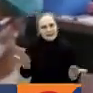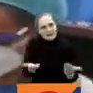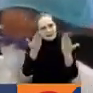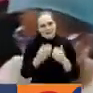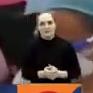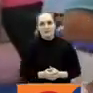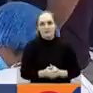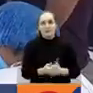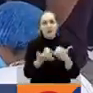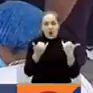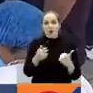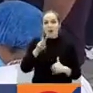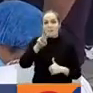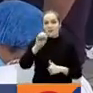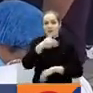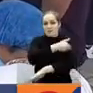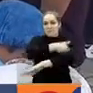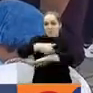país